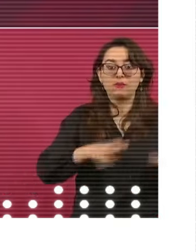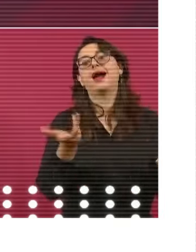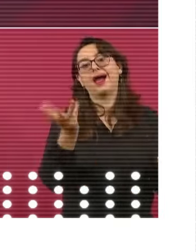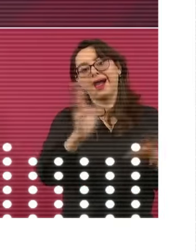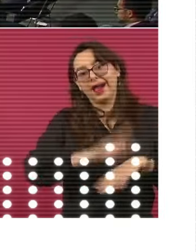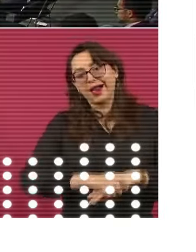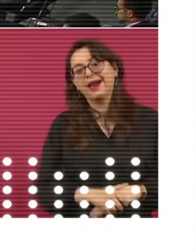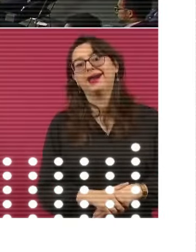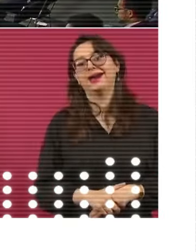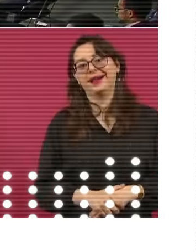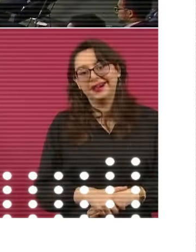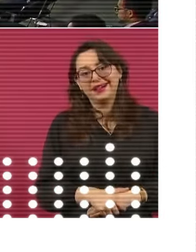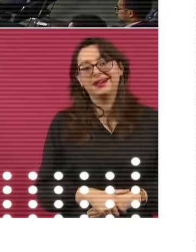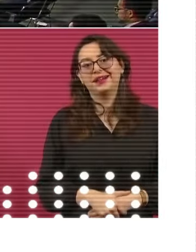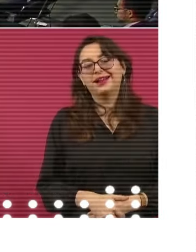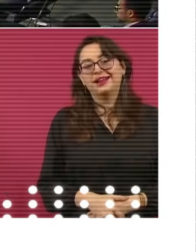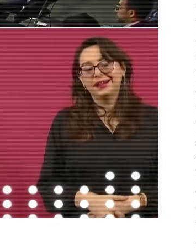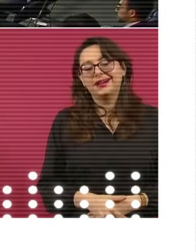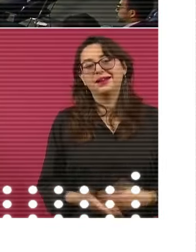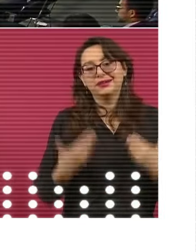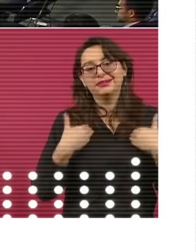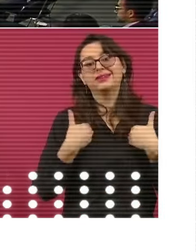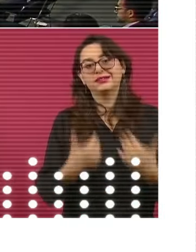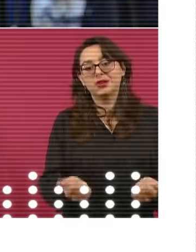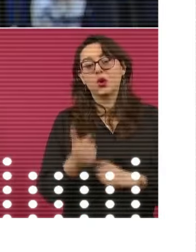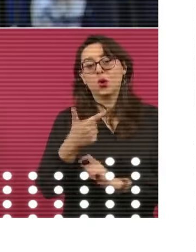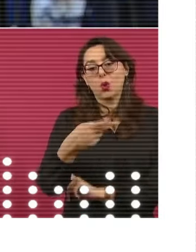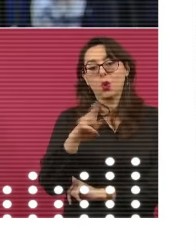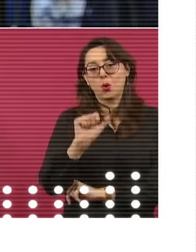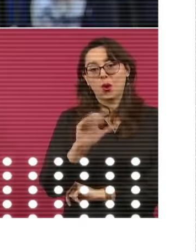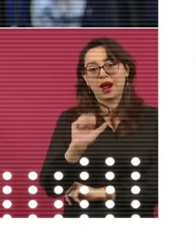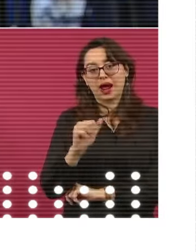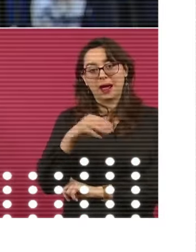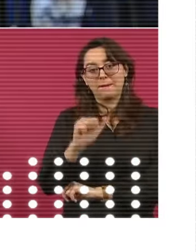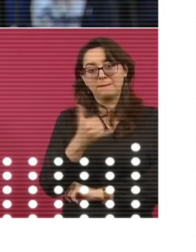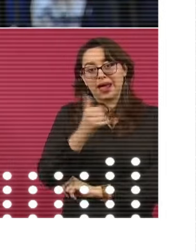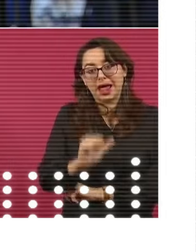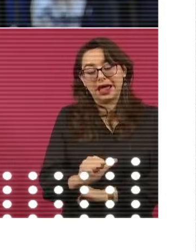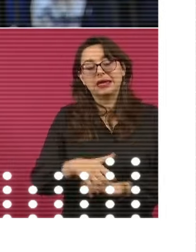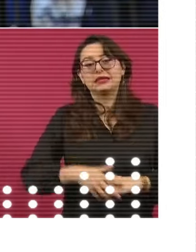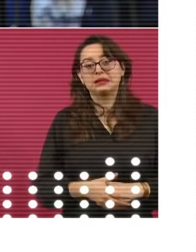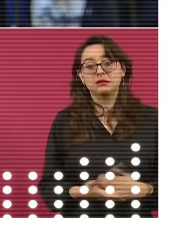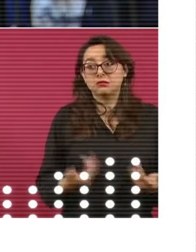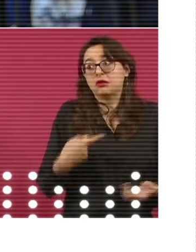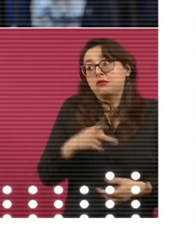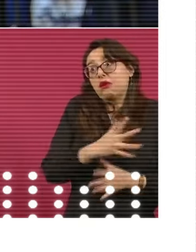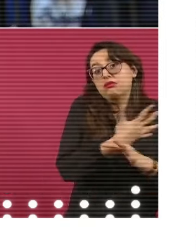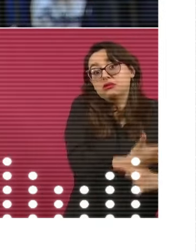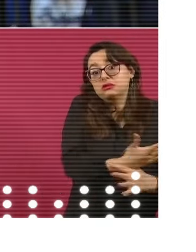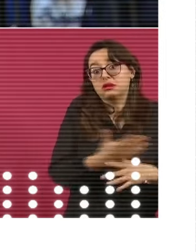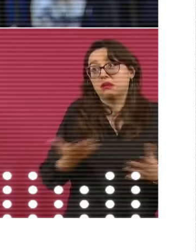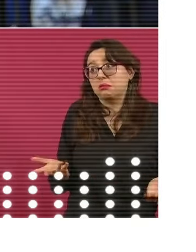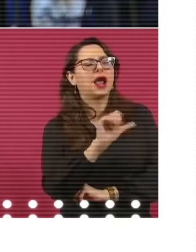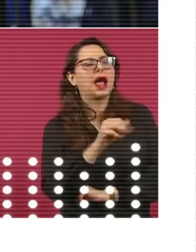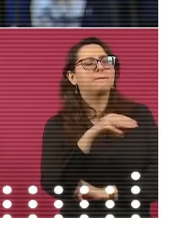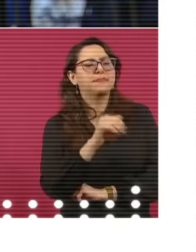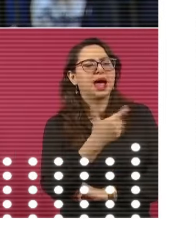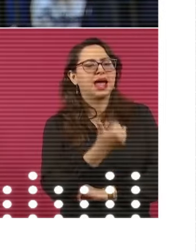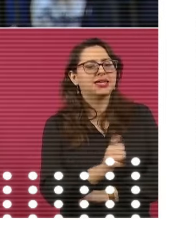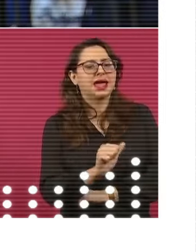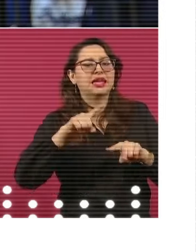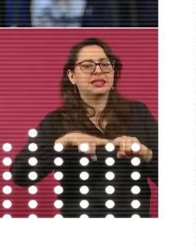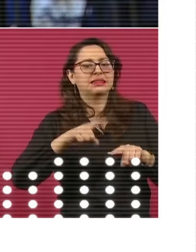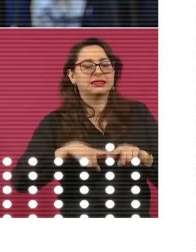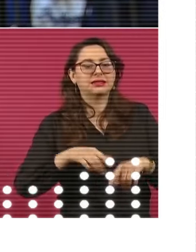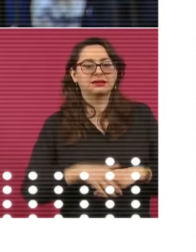entendiendo según hasta el momento hasta el momento no se ha desmentido ninguna de las historias que se han publicado dígame quién es es